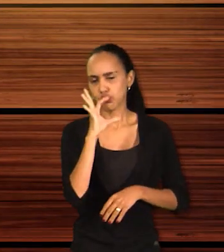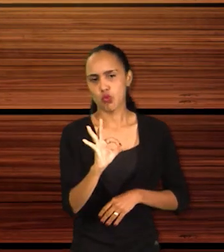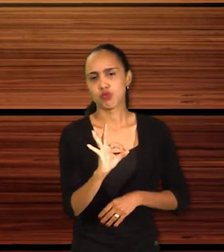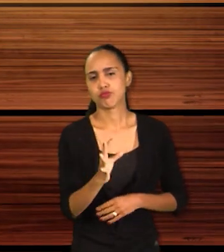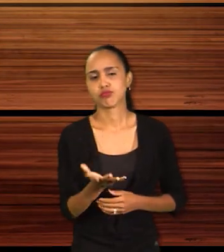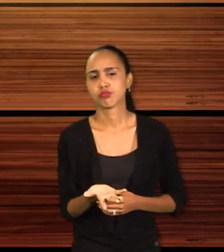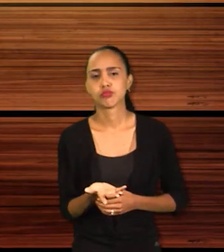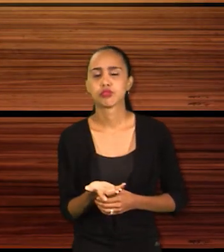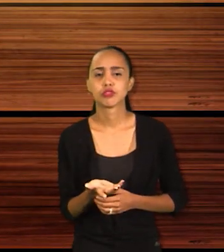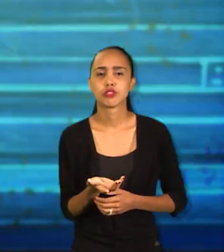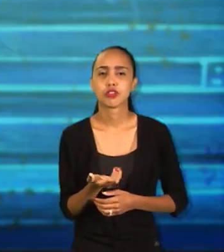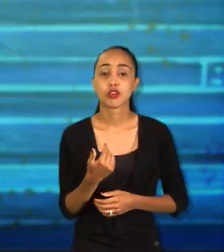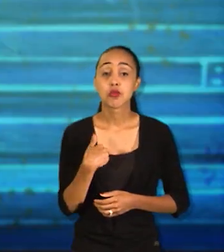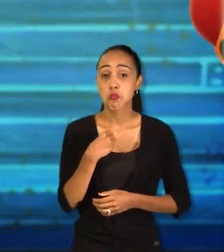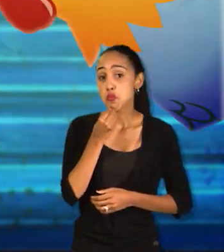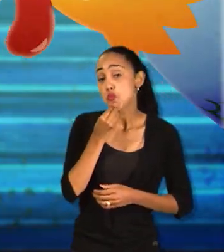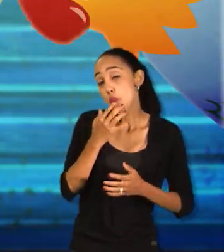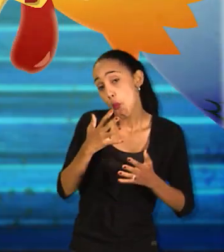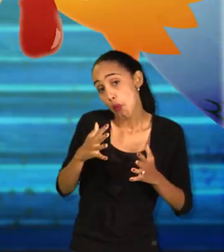¡Sería posible!